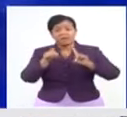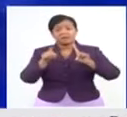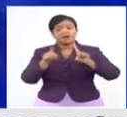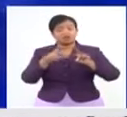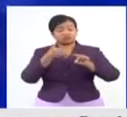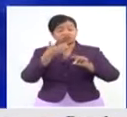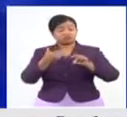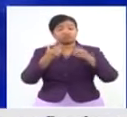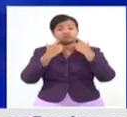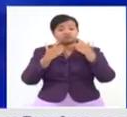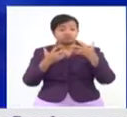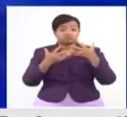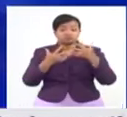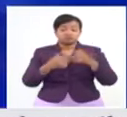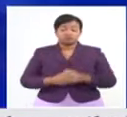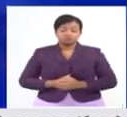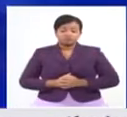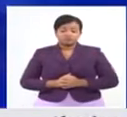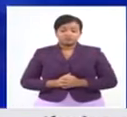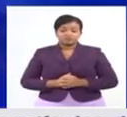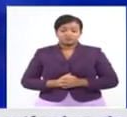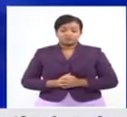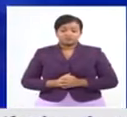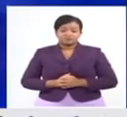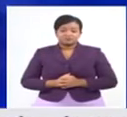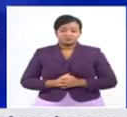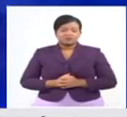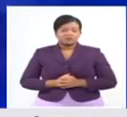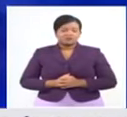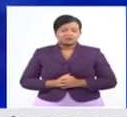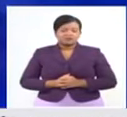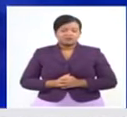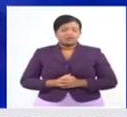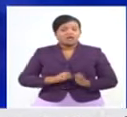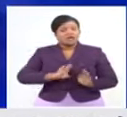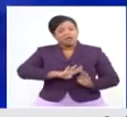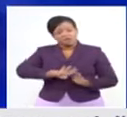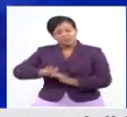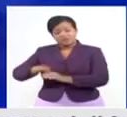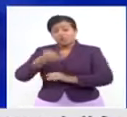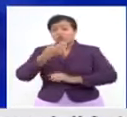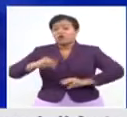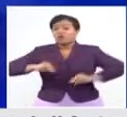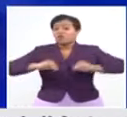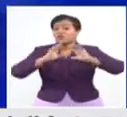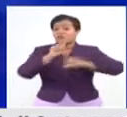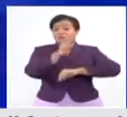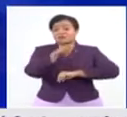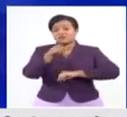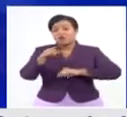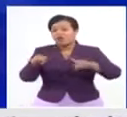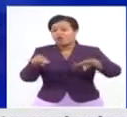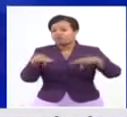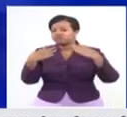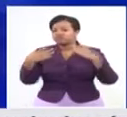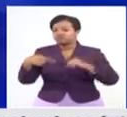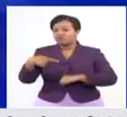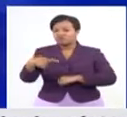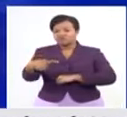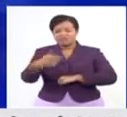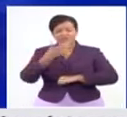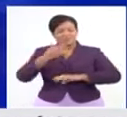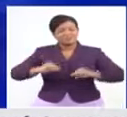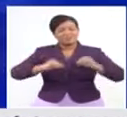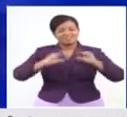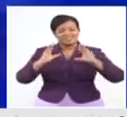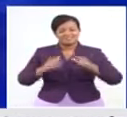en las conferencias. Bueno, buenos días a todas las personas que escuchan la conferencia diariamente. Nosotros